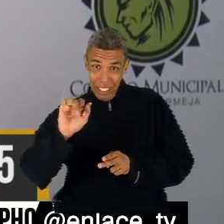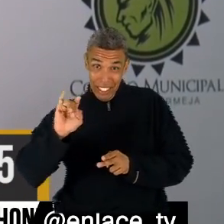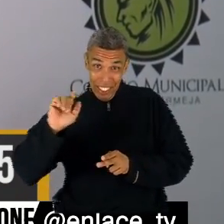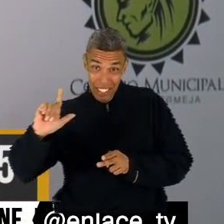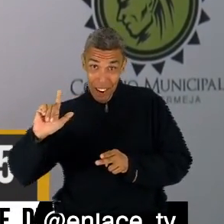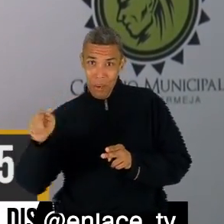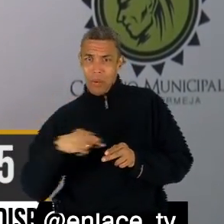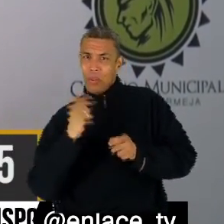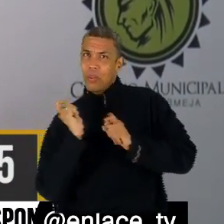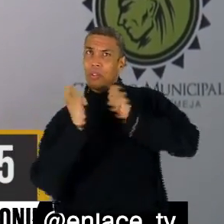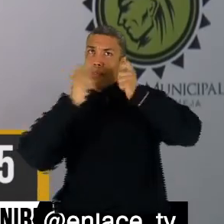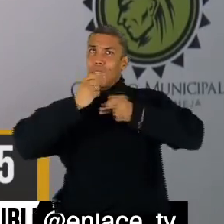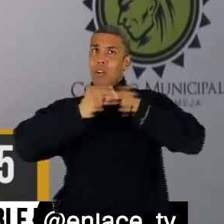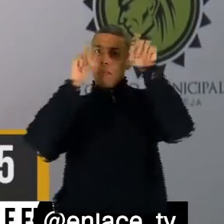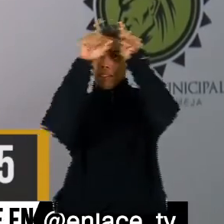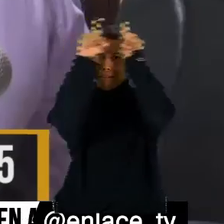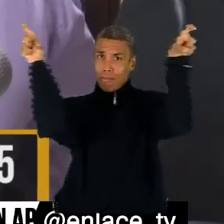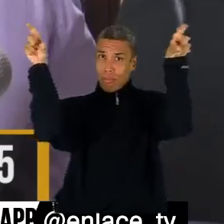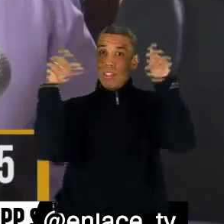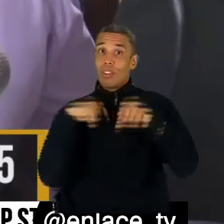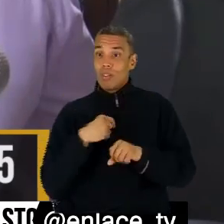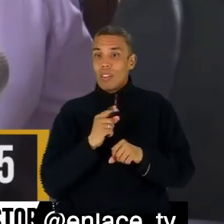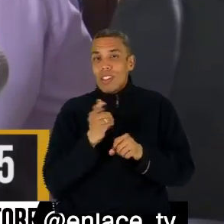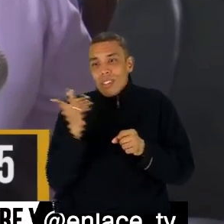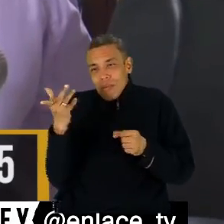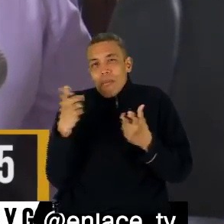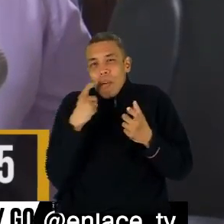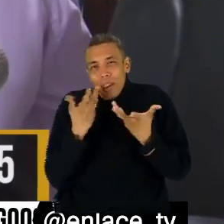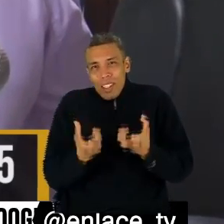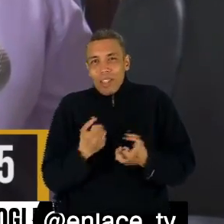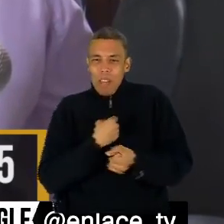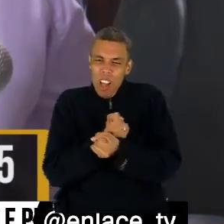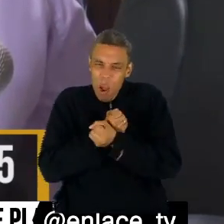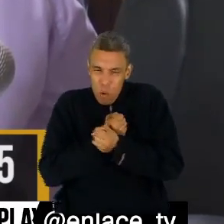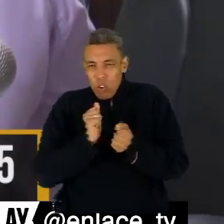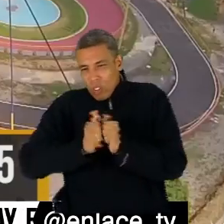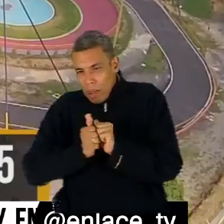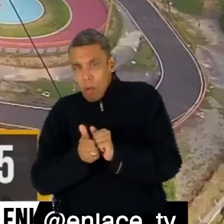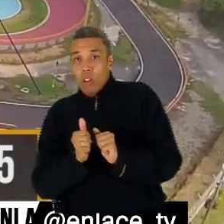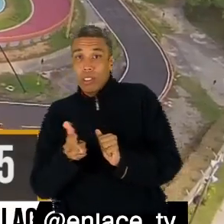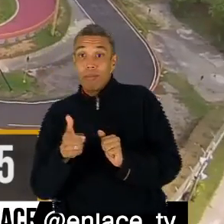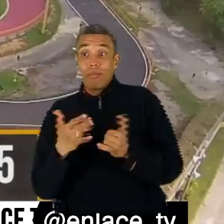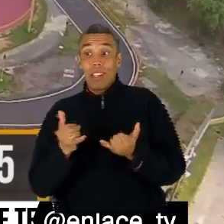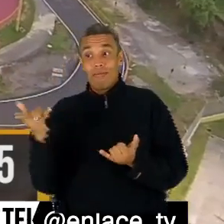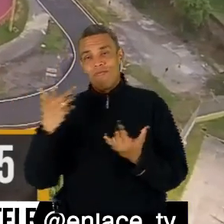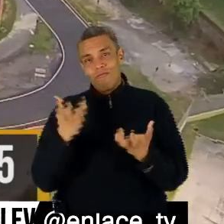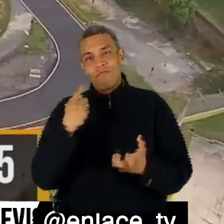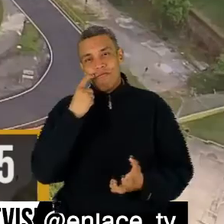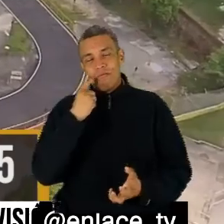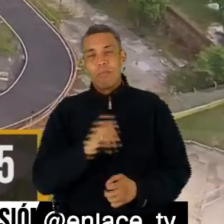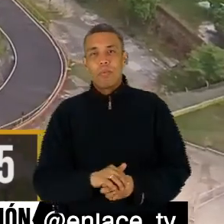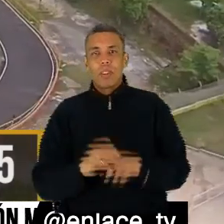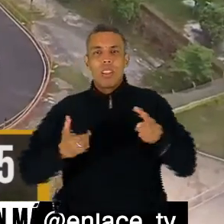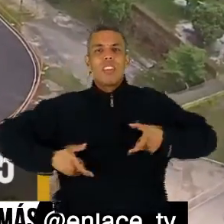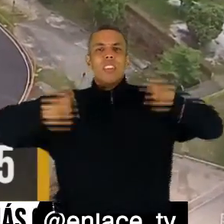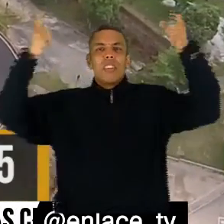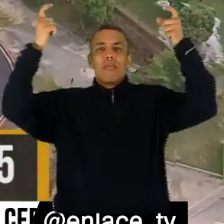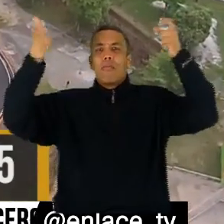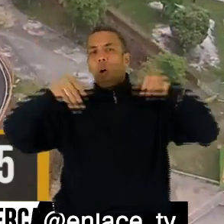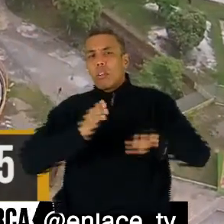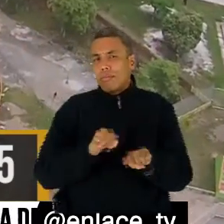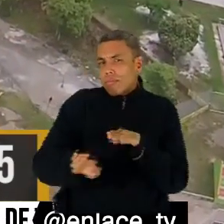de pertenencia por sus escenarios deportivos. El segundo debate en plenaria, que fue aprobado en el Consejo Municipal, busca que el patinódromo municipal y